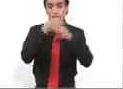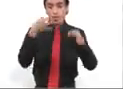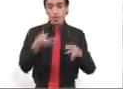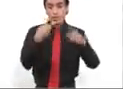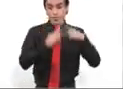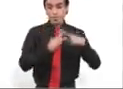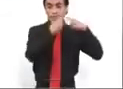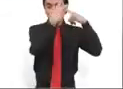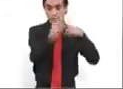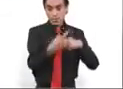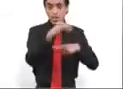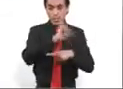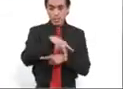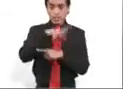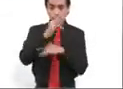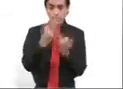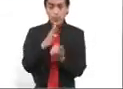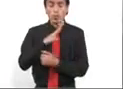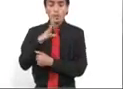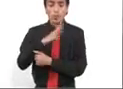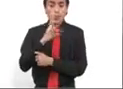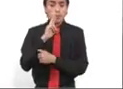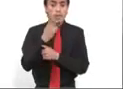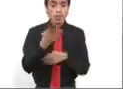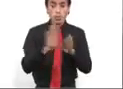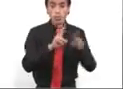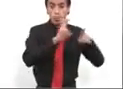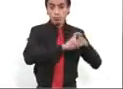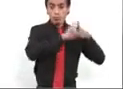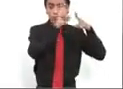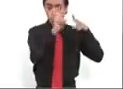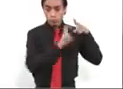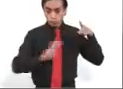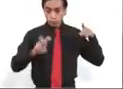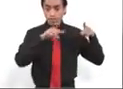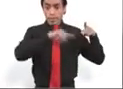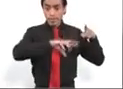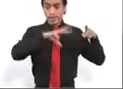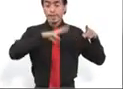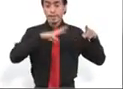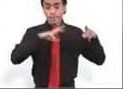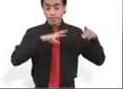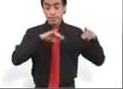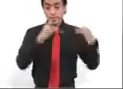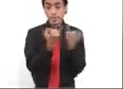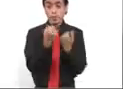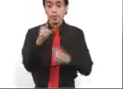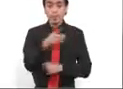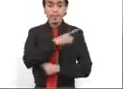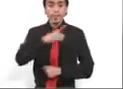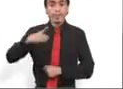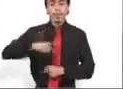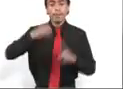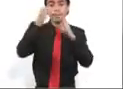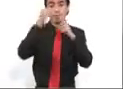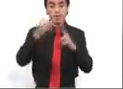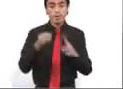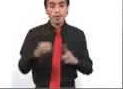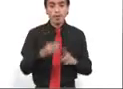pero no solo vamos a mejorar el transporte con el cablebús, también tienen que ordenar el transporte que opera